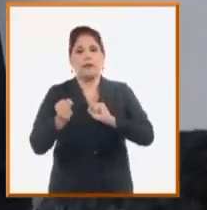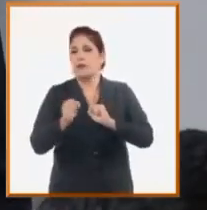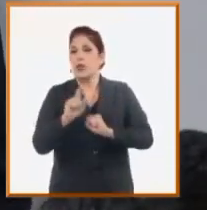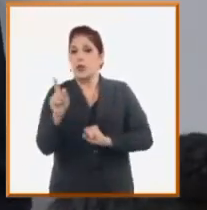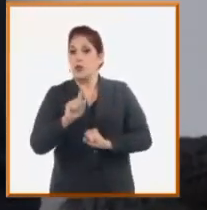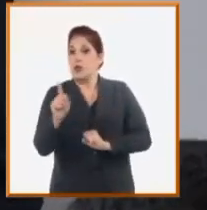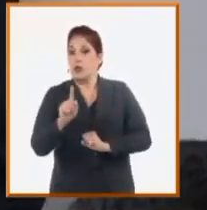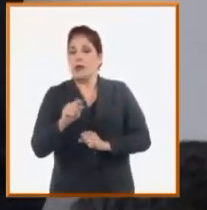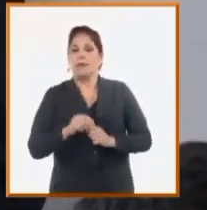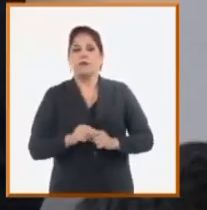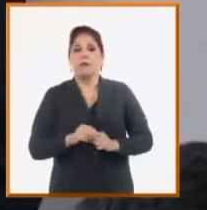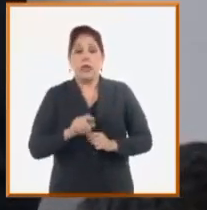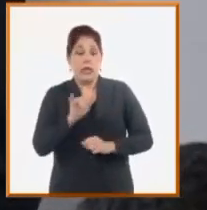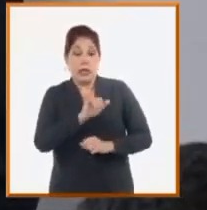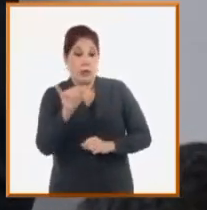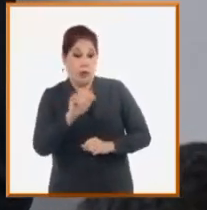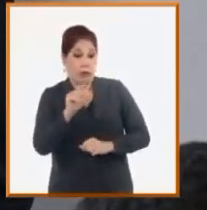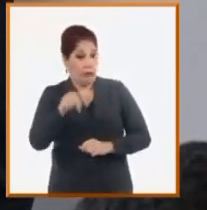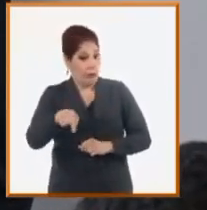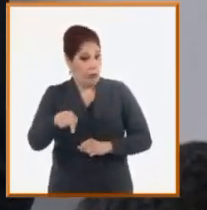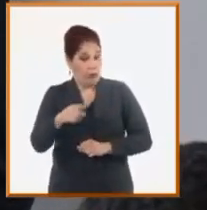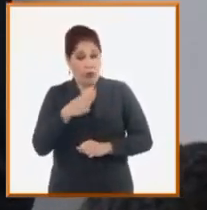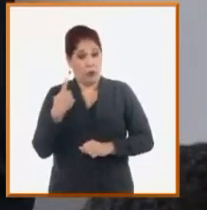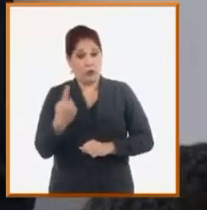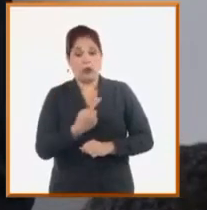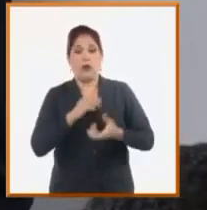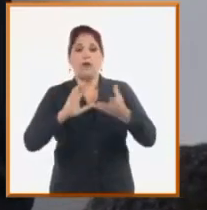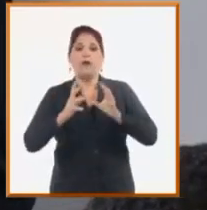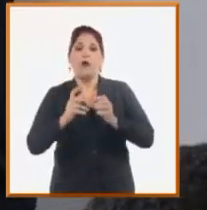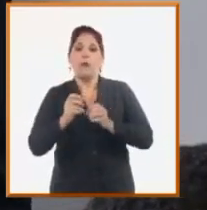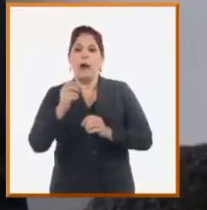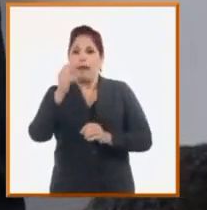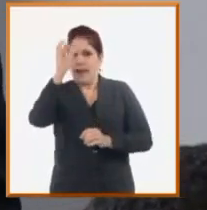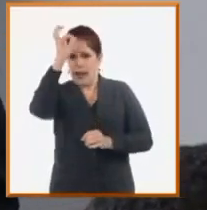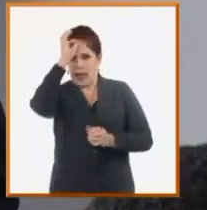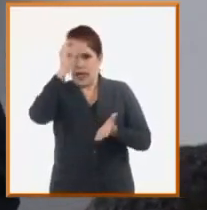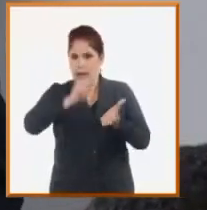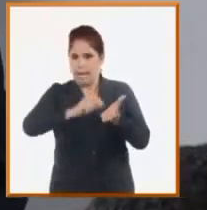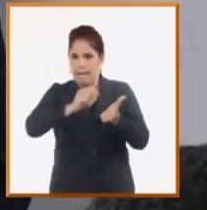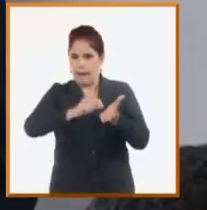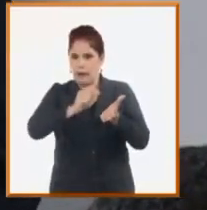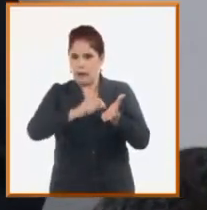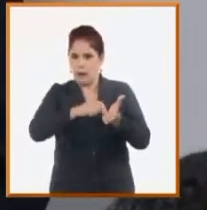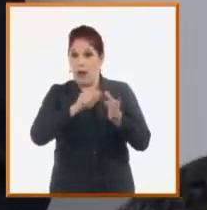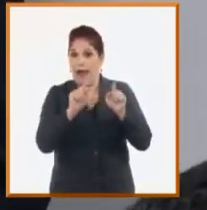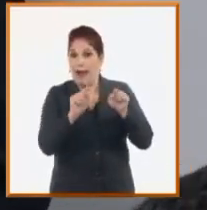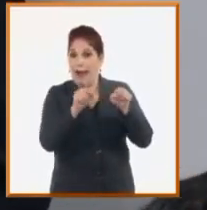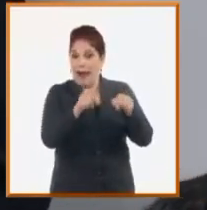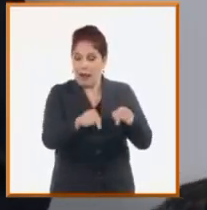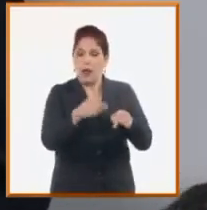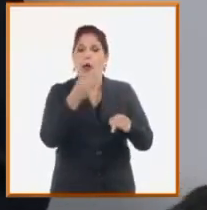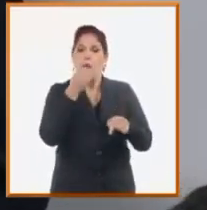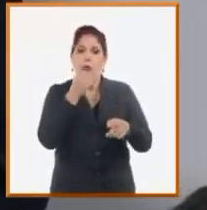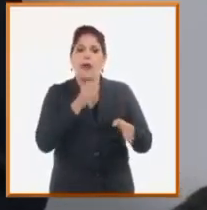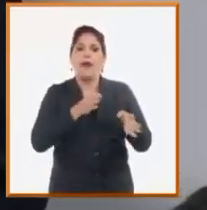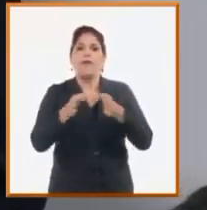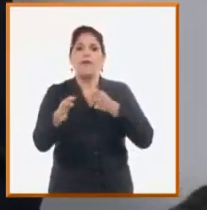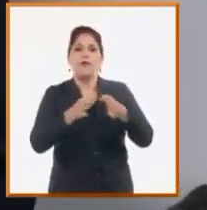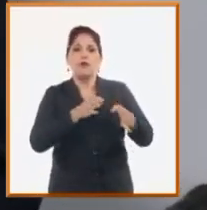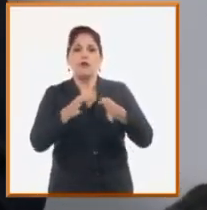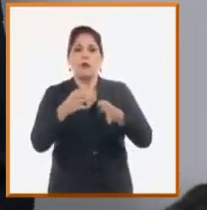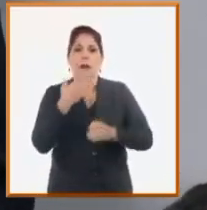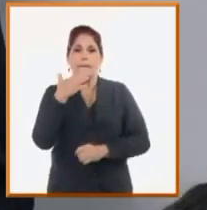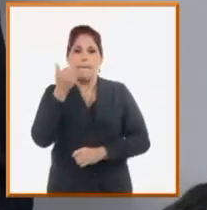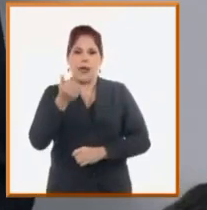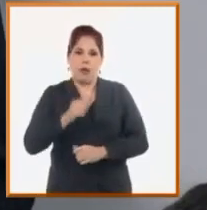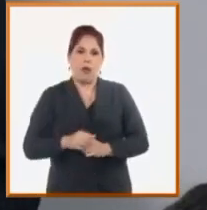a los organismos. Es decir, hoy los sistemas de inspección que existen en los organismos y que existen en los órganos locales